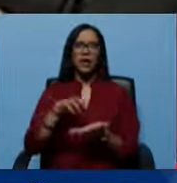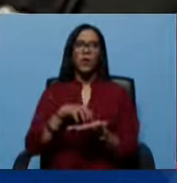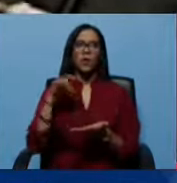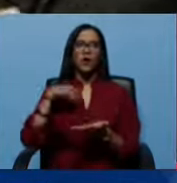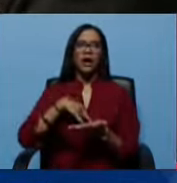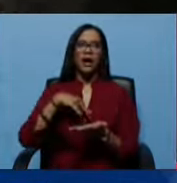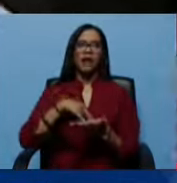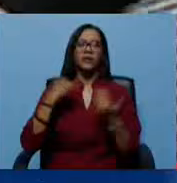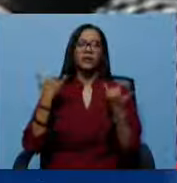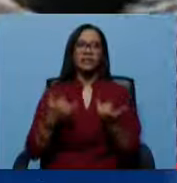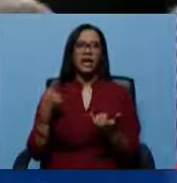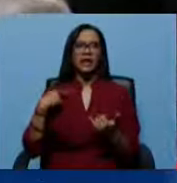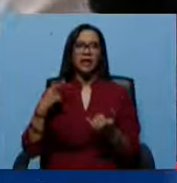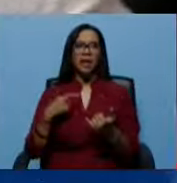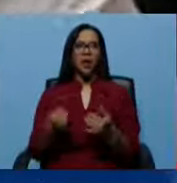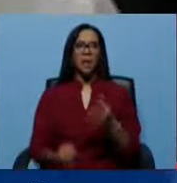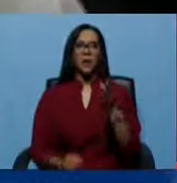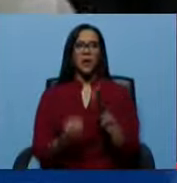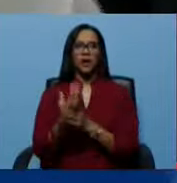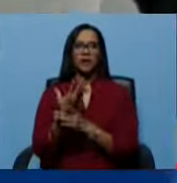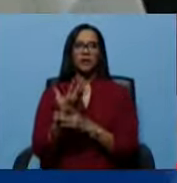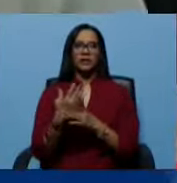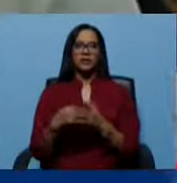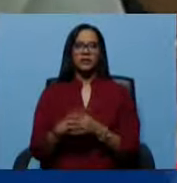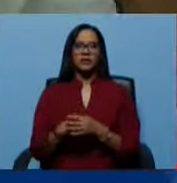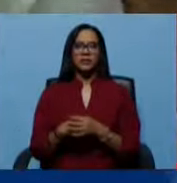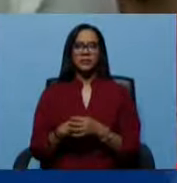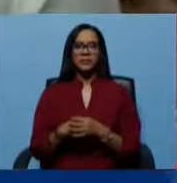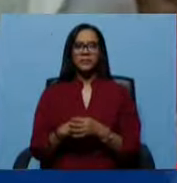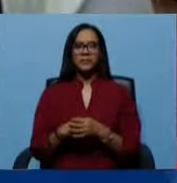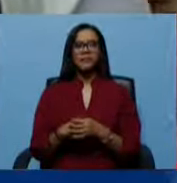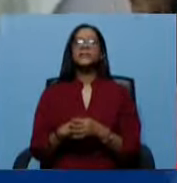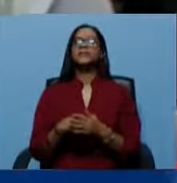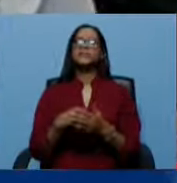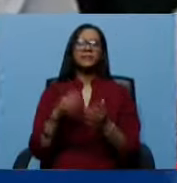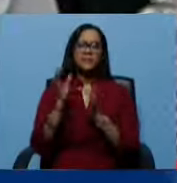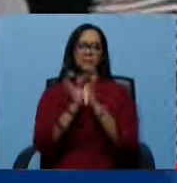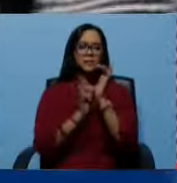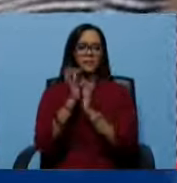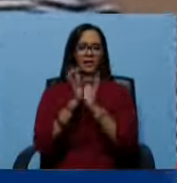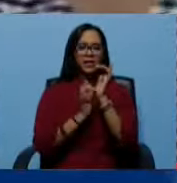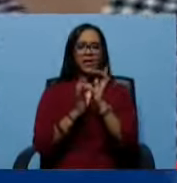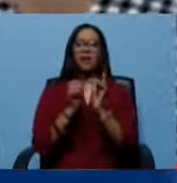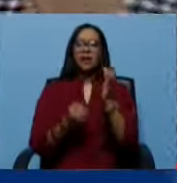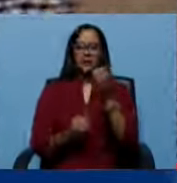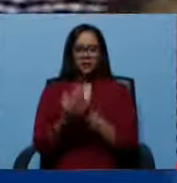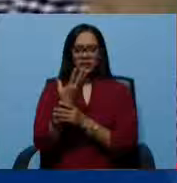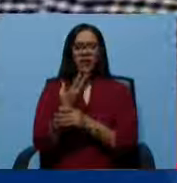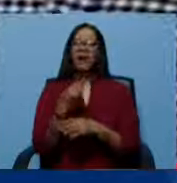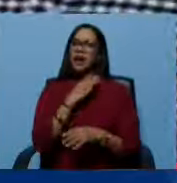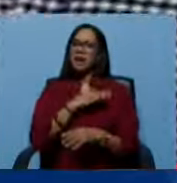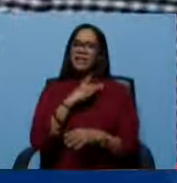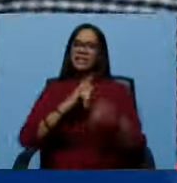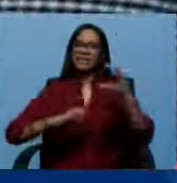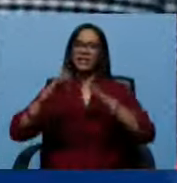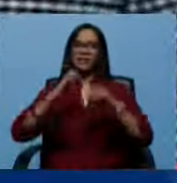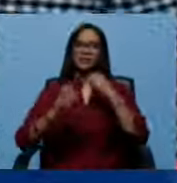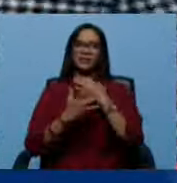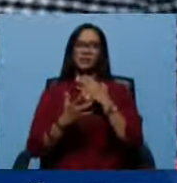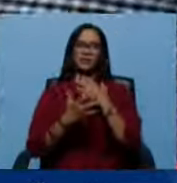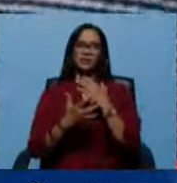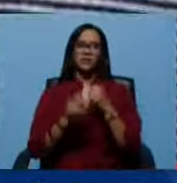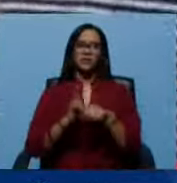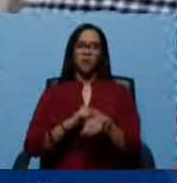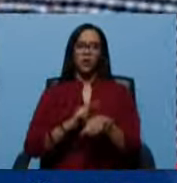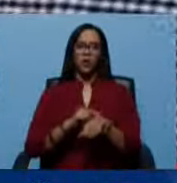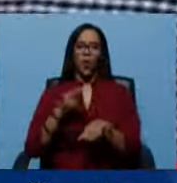Ya contamos en la inauguración en abril con el lanzamiento de la Gran Misión Ciencia, Tecnología e Innovación Dr. Humberto